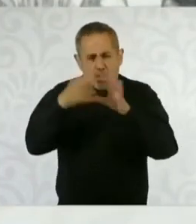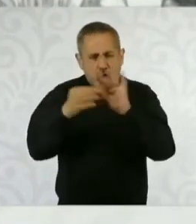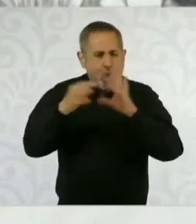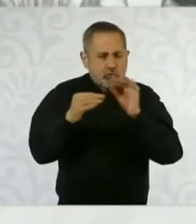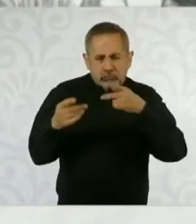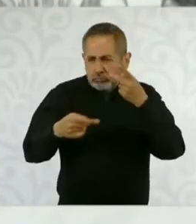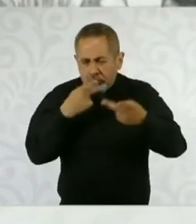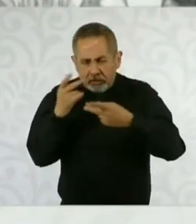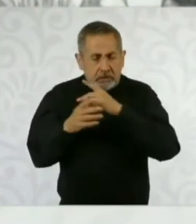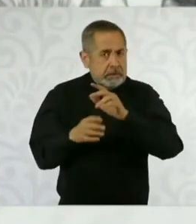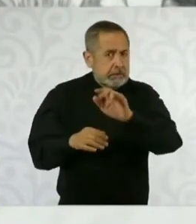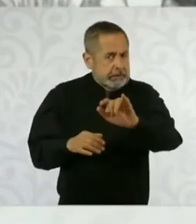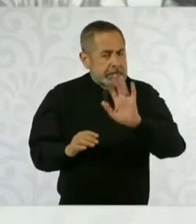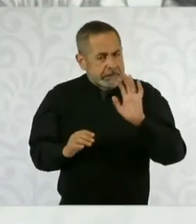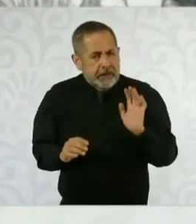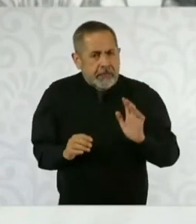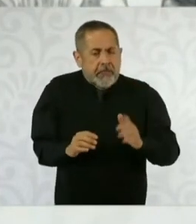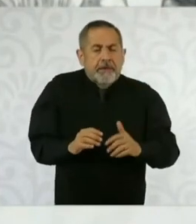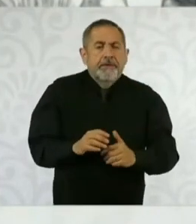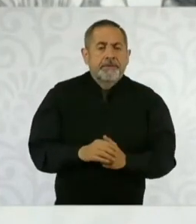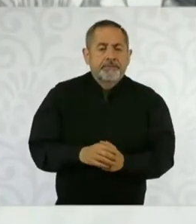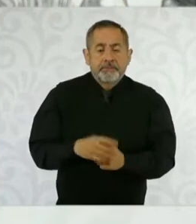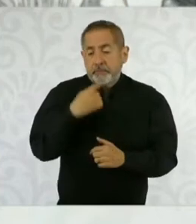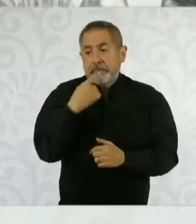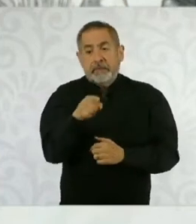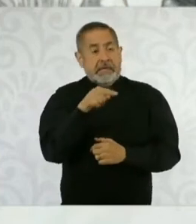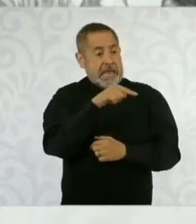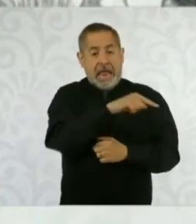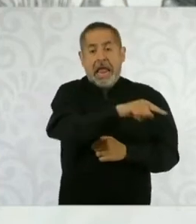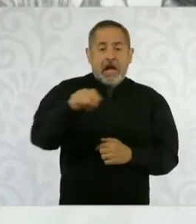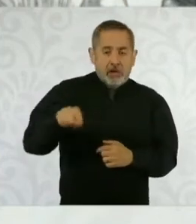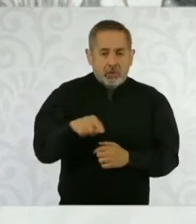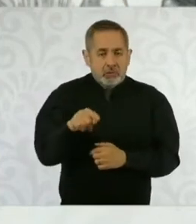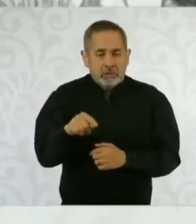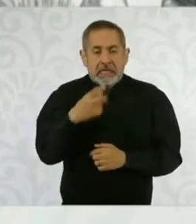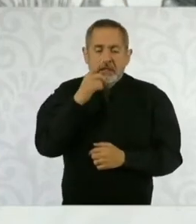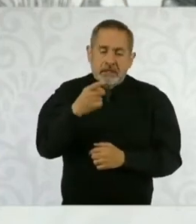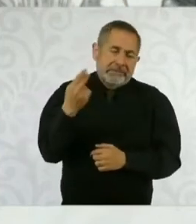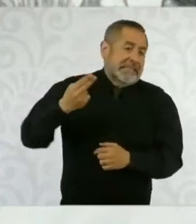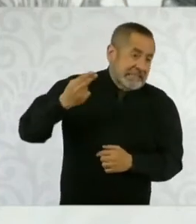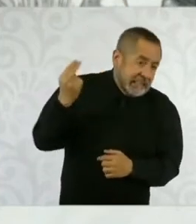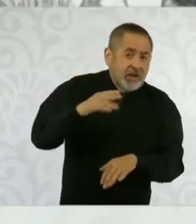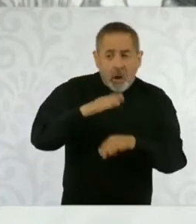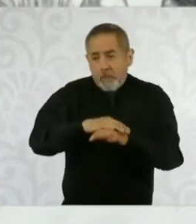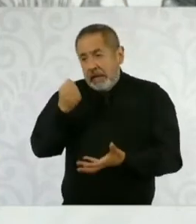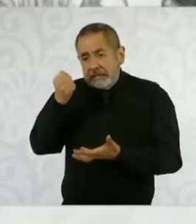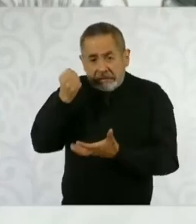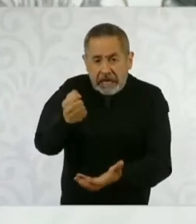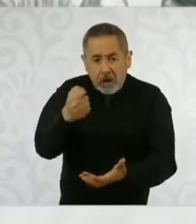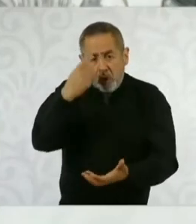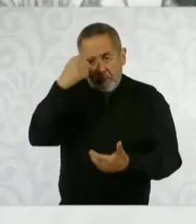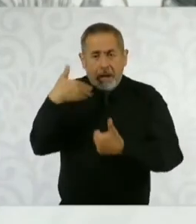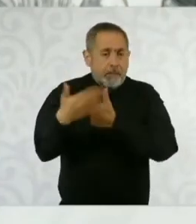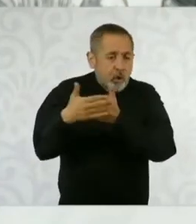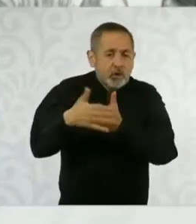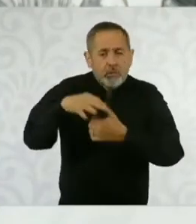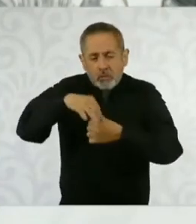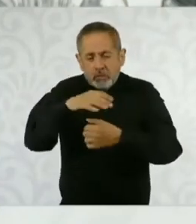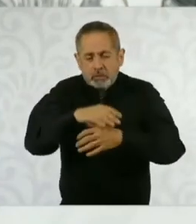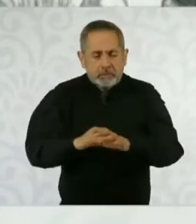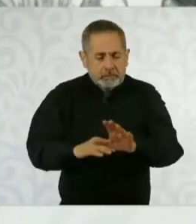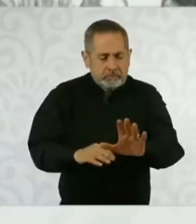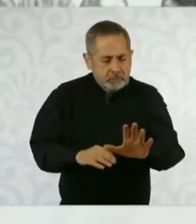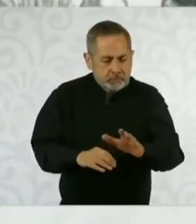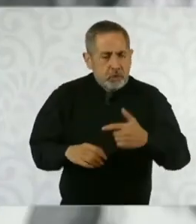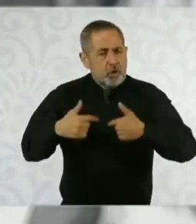planteamiento fue que en efecto ellos consideraban que hacían falta más recursos. Yo lo que les planteé